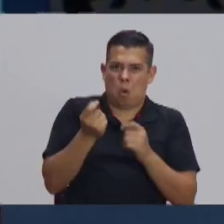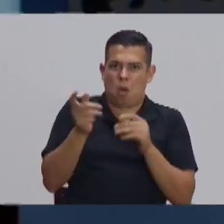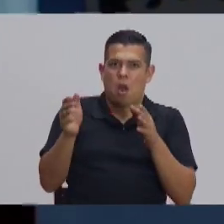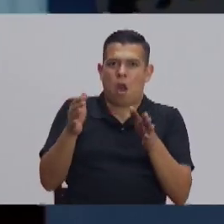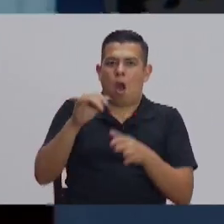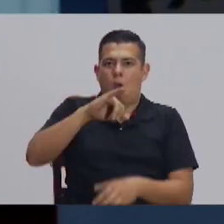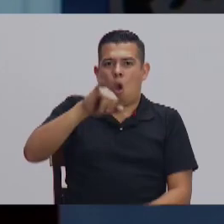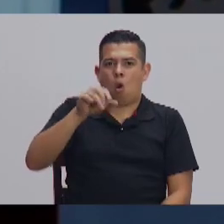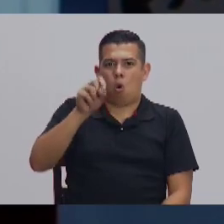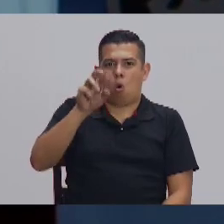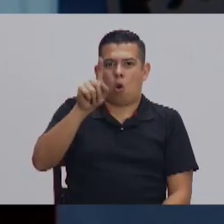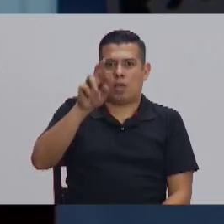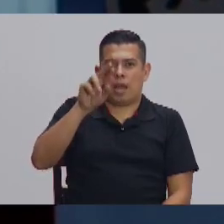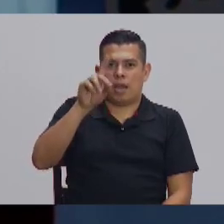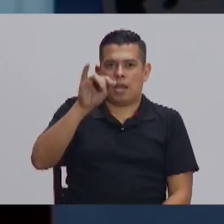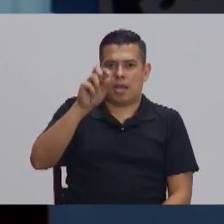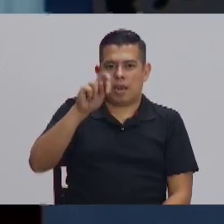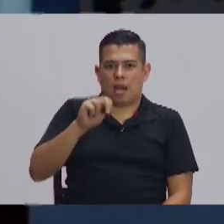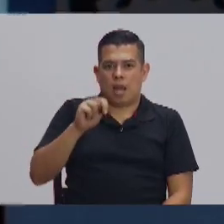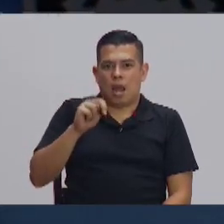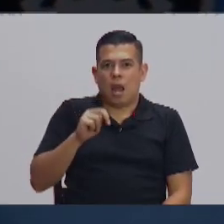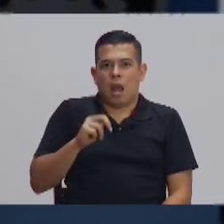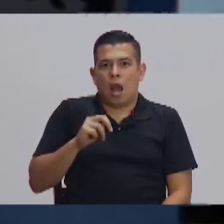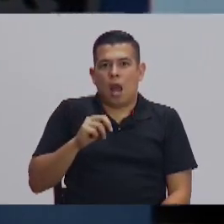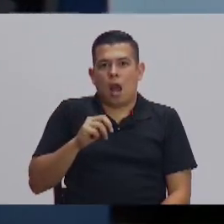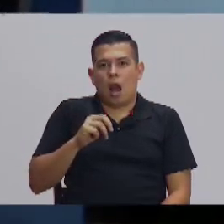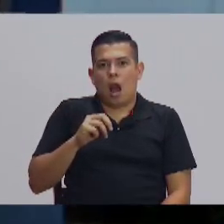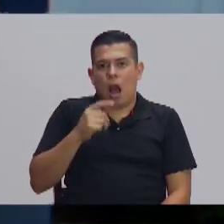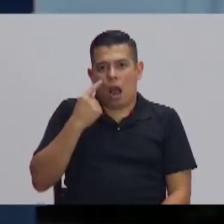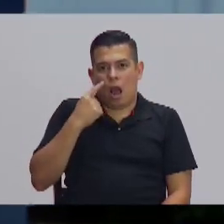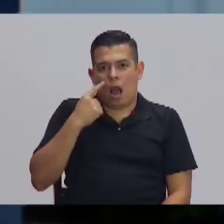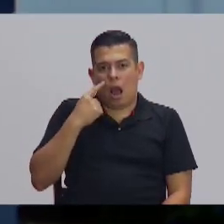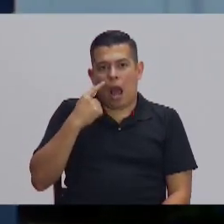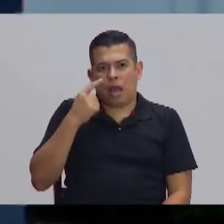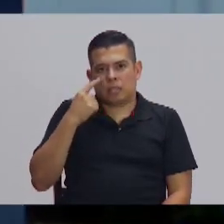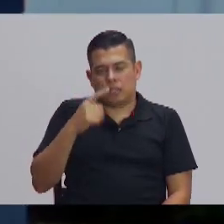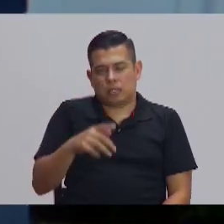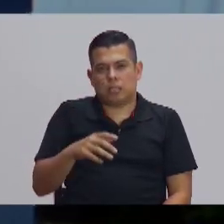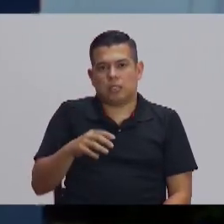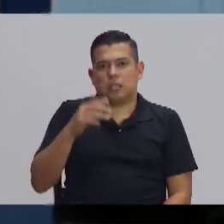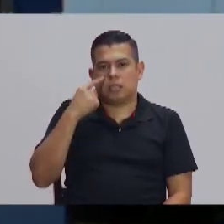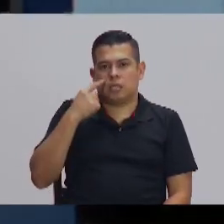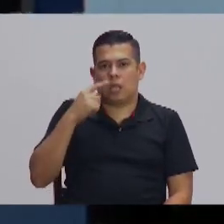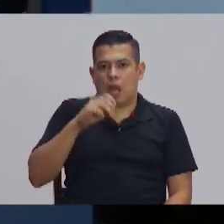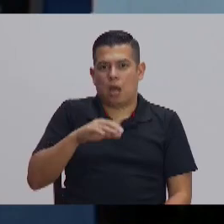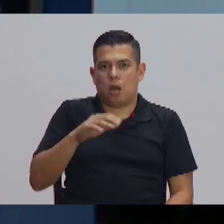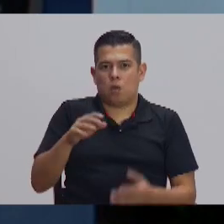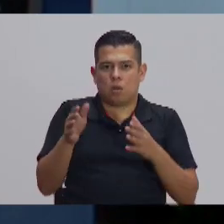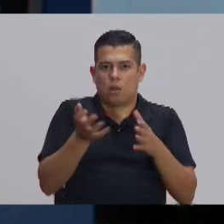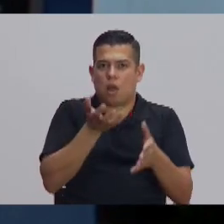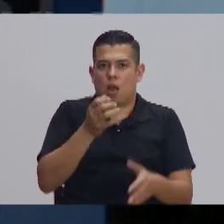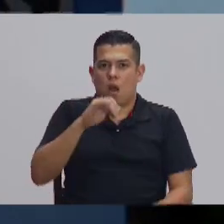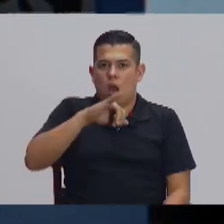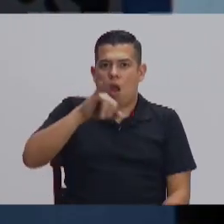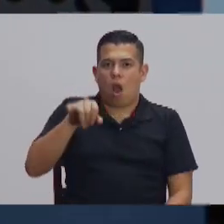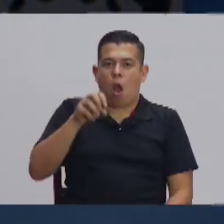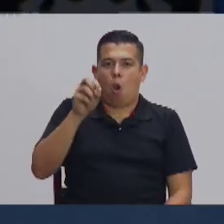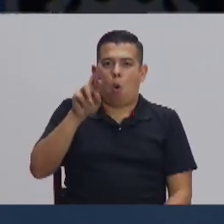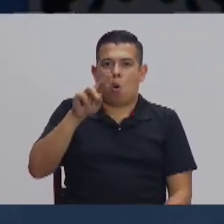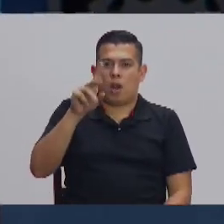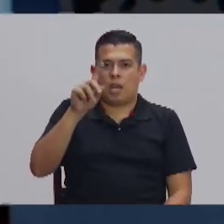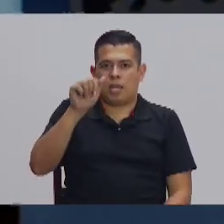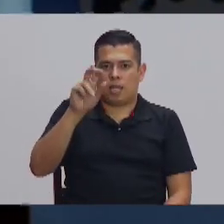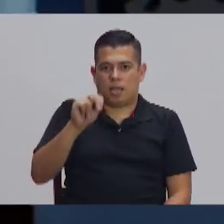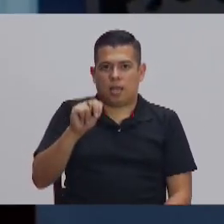los amorreos los jebuseos y todos ellos vienen de ese lado y por eso mencionan el río jordán porque el río jordán